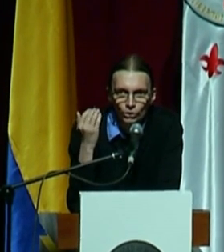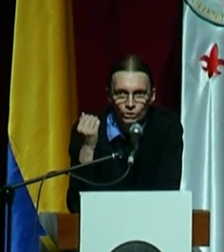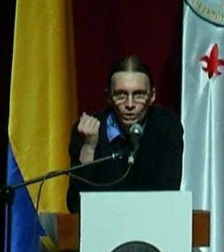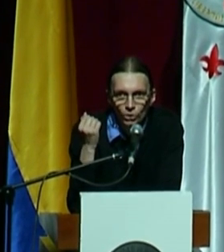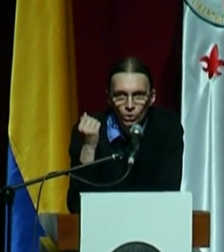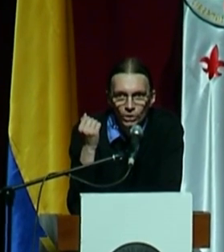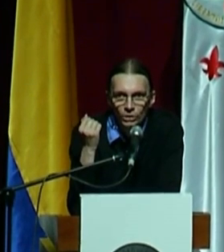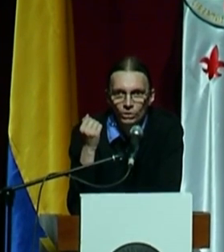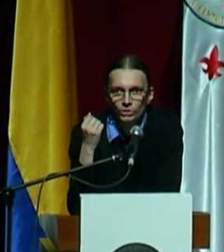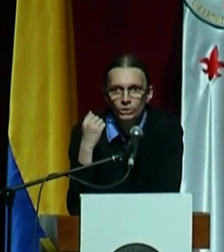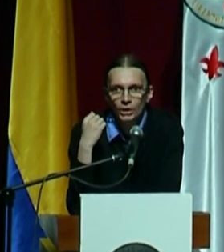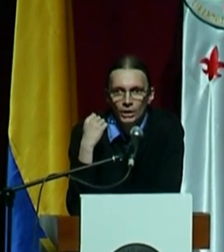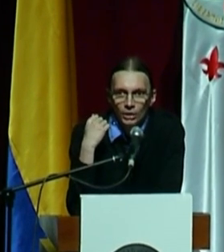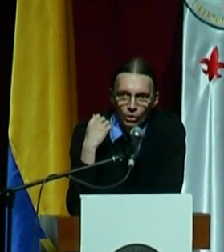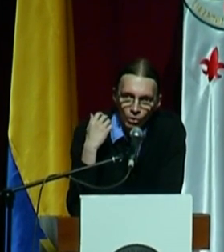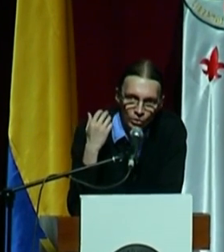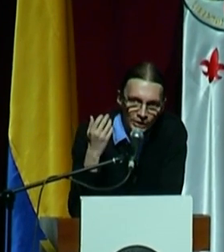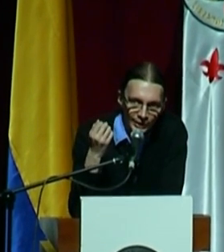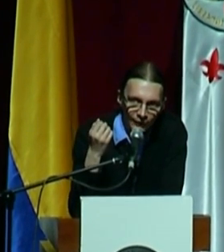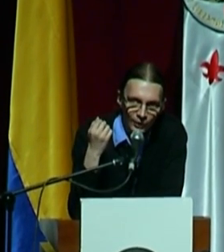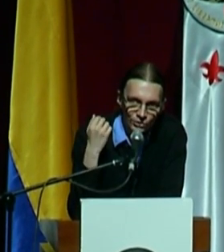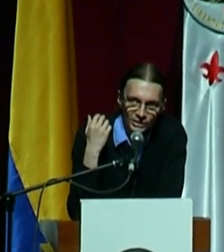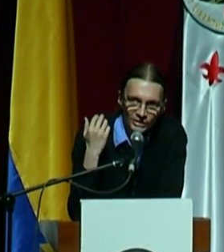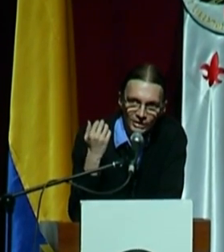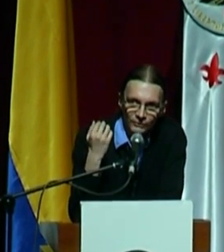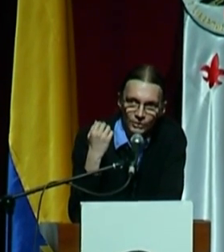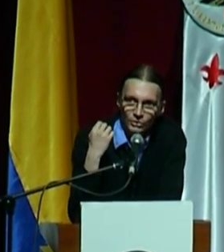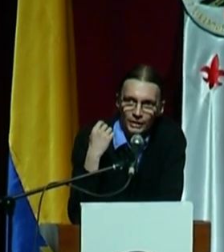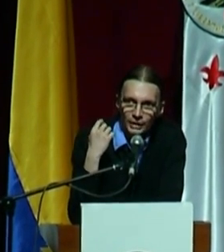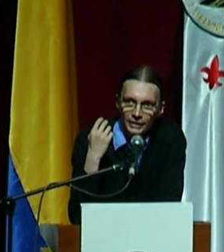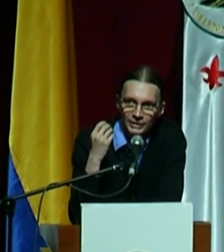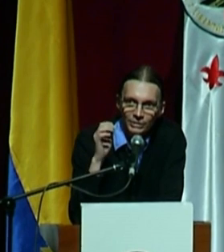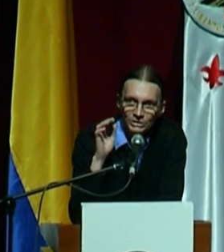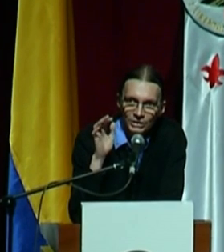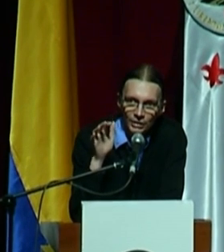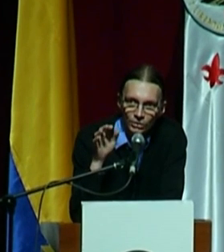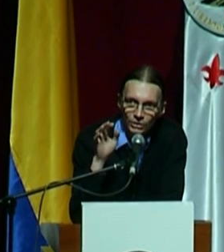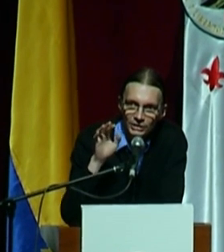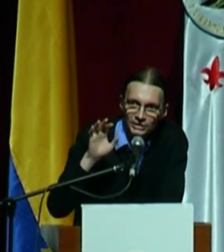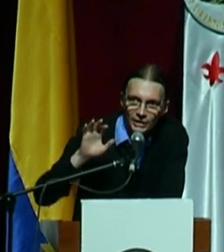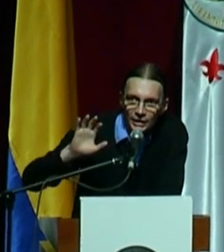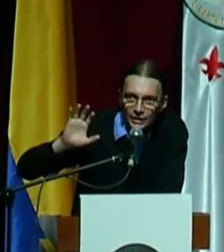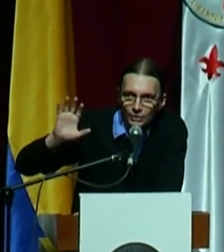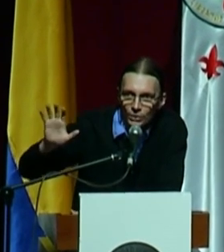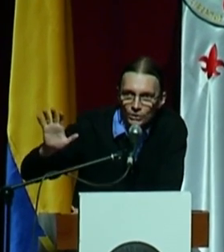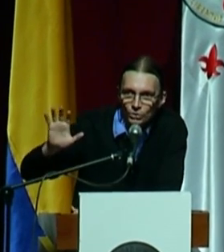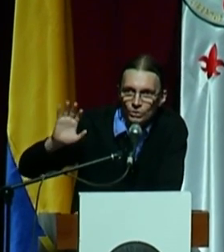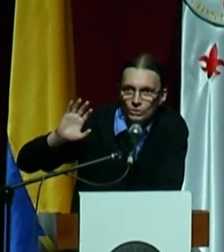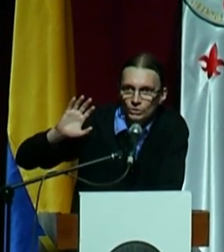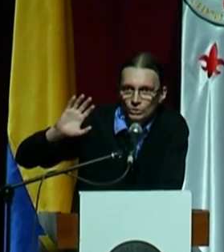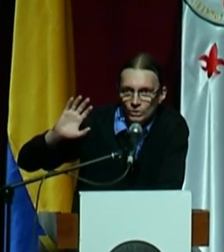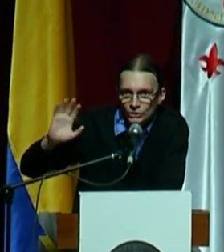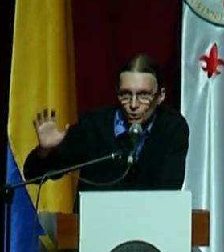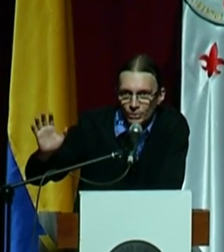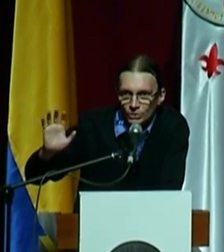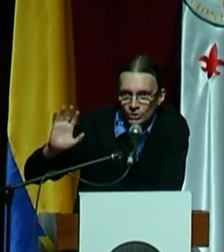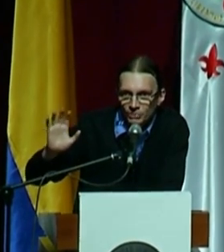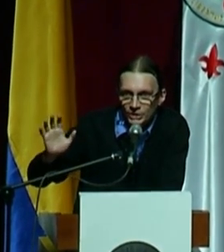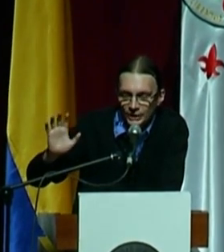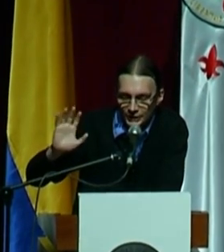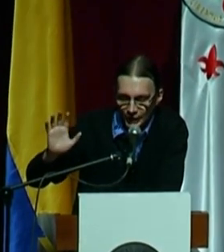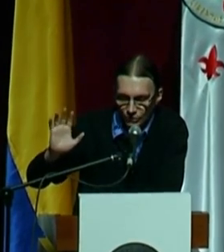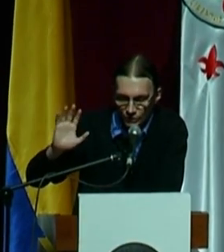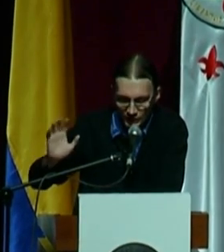los desarrollos tecnológicos o con el trabajo científico que realizan investigadores en laboratorios, con